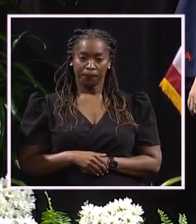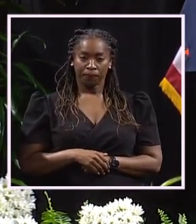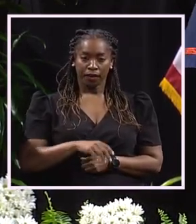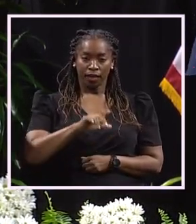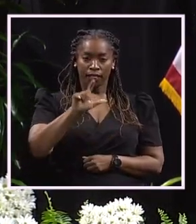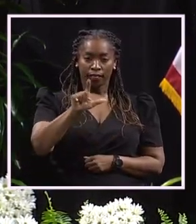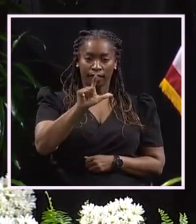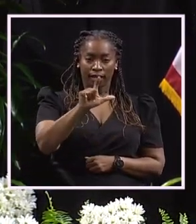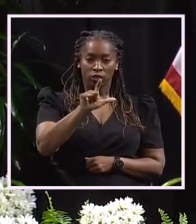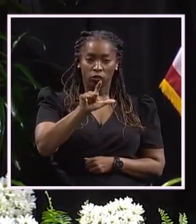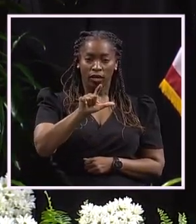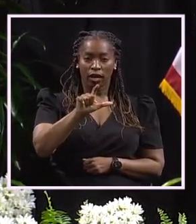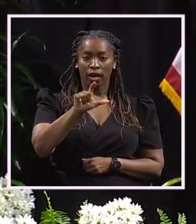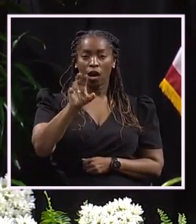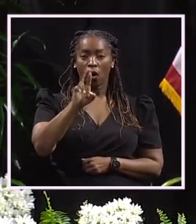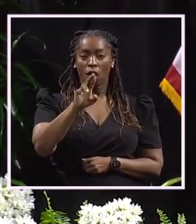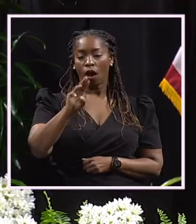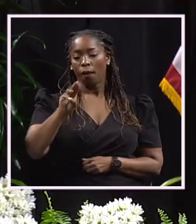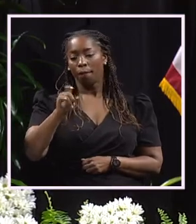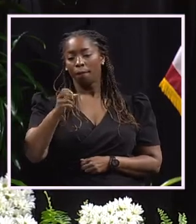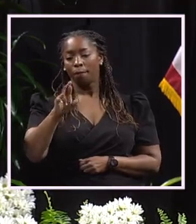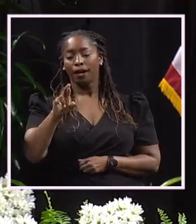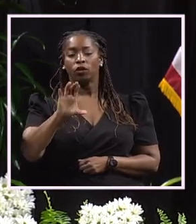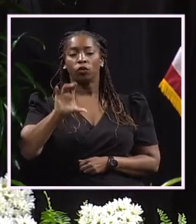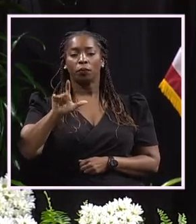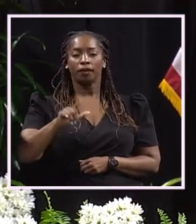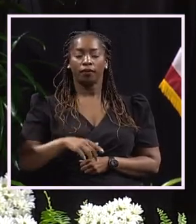Landry R. Minor, cum laude,